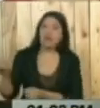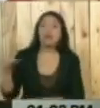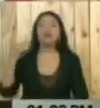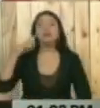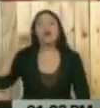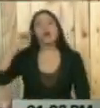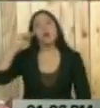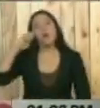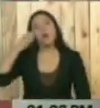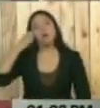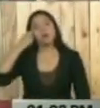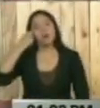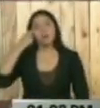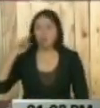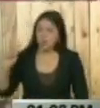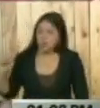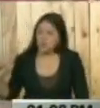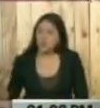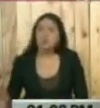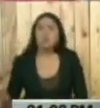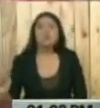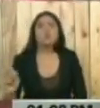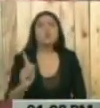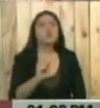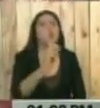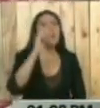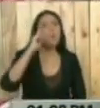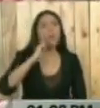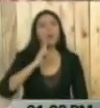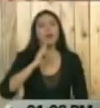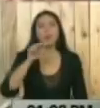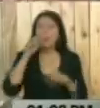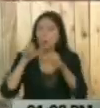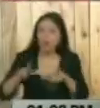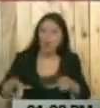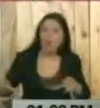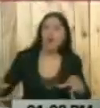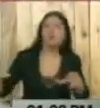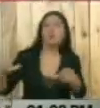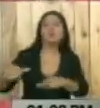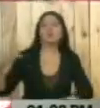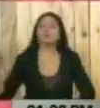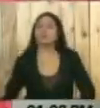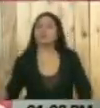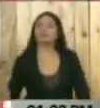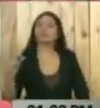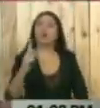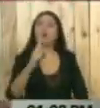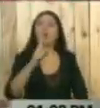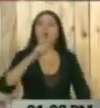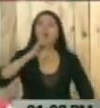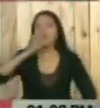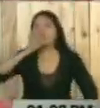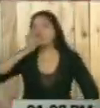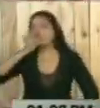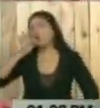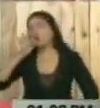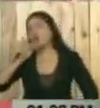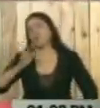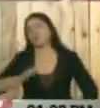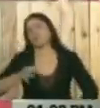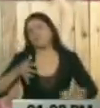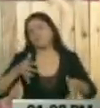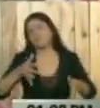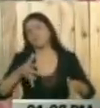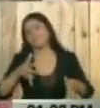recordando el paso de Bolívar por la laguna de Casacoima, cuando juró vencer, vencer y